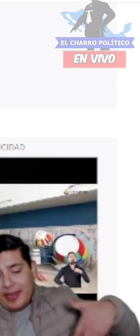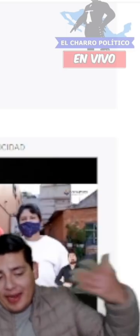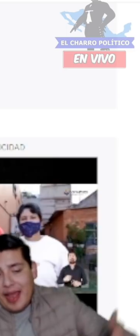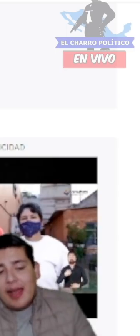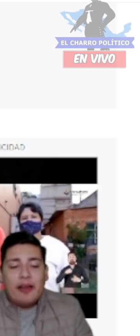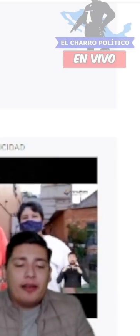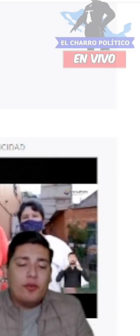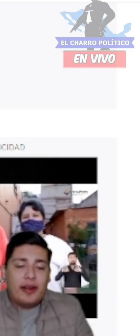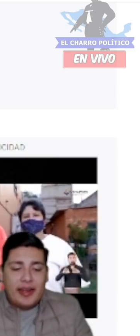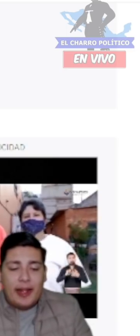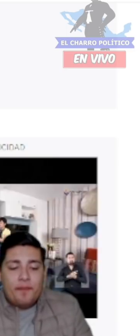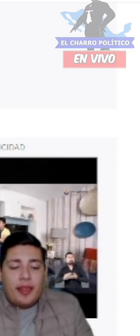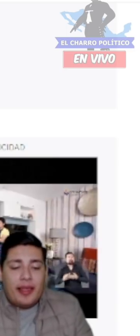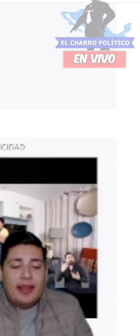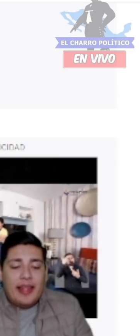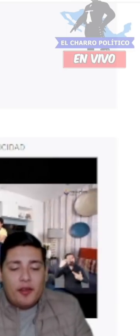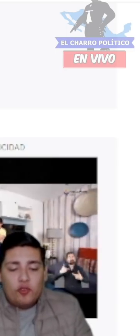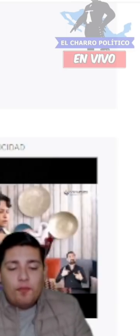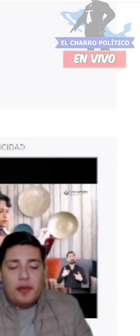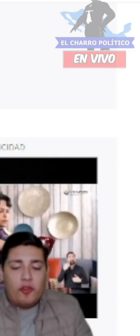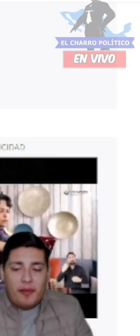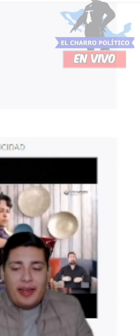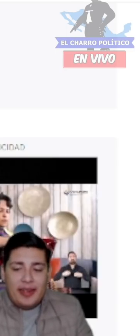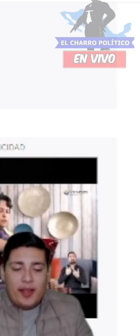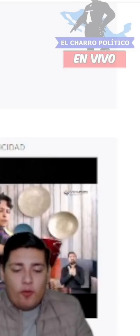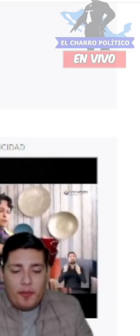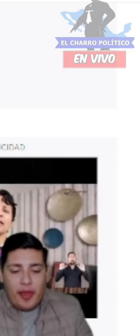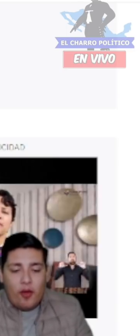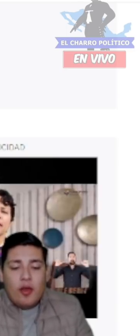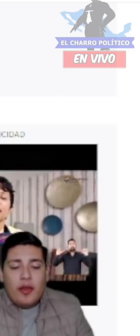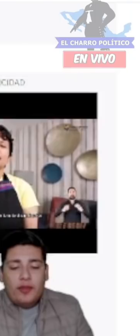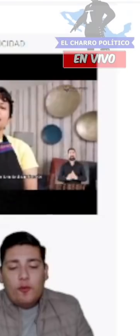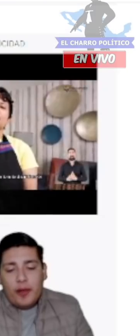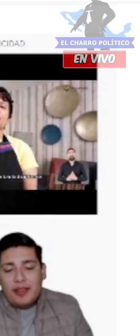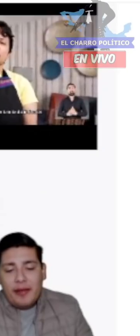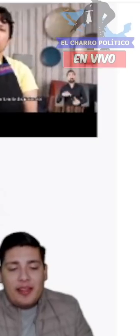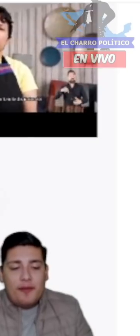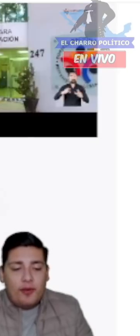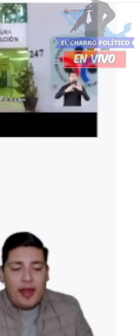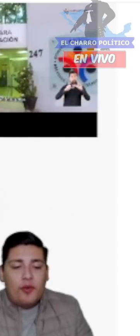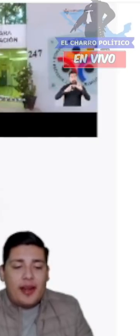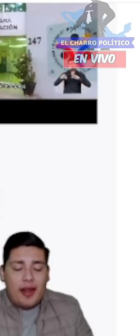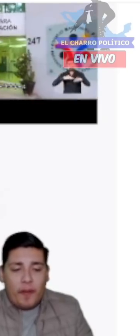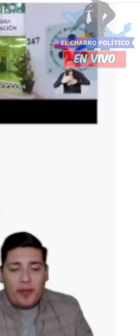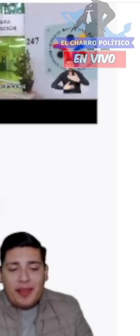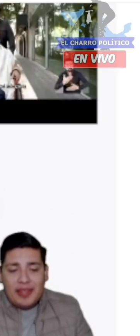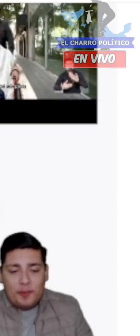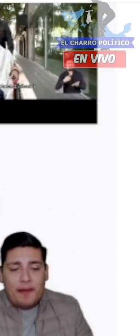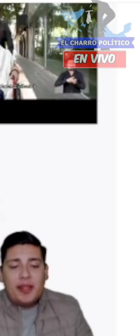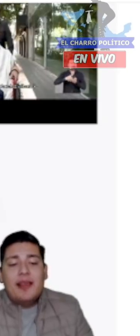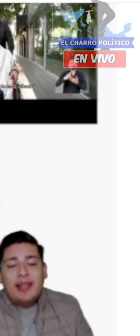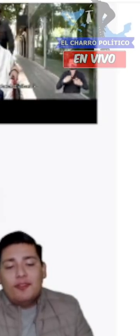indicó que quería acabar con la reina. El diario The Sun publicó imágenes de un video supuestamente divulgado en la cuenta